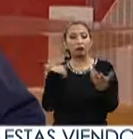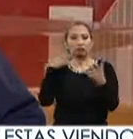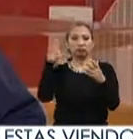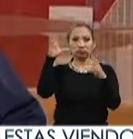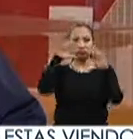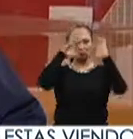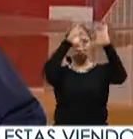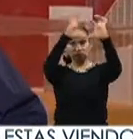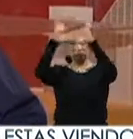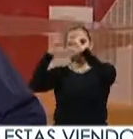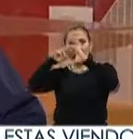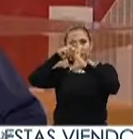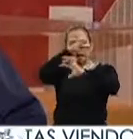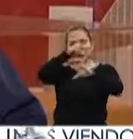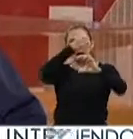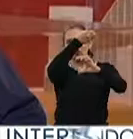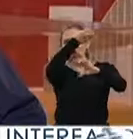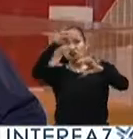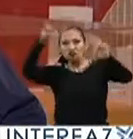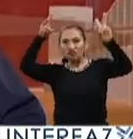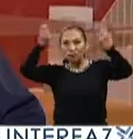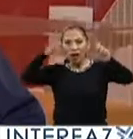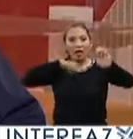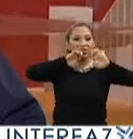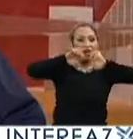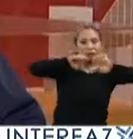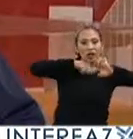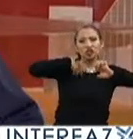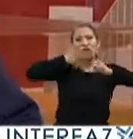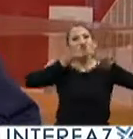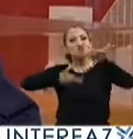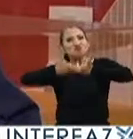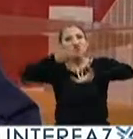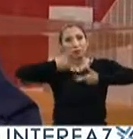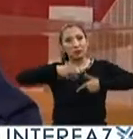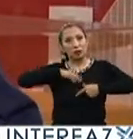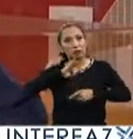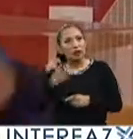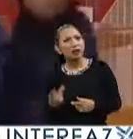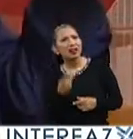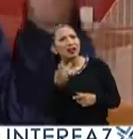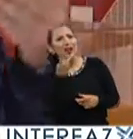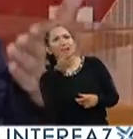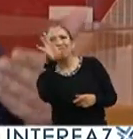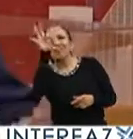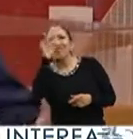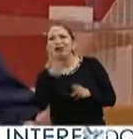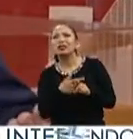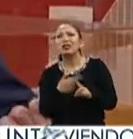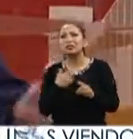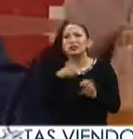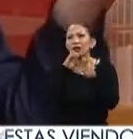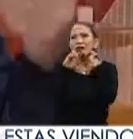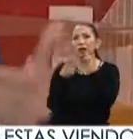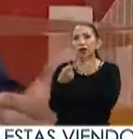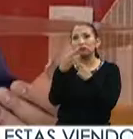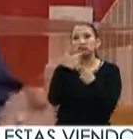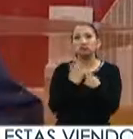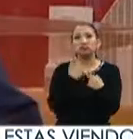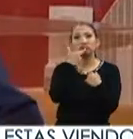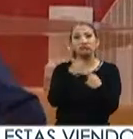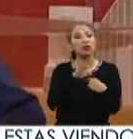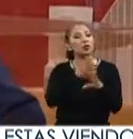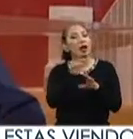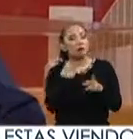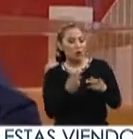discos visuales mostrar frases, mostrar entrevistas interactivas donde el público puede elegir a qué persona entrevistar y luego puede